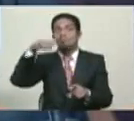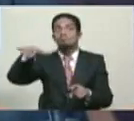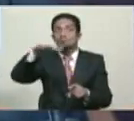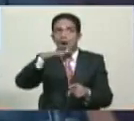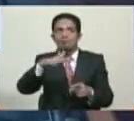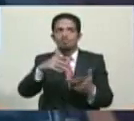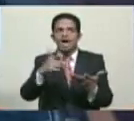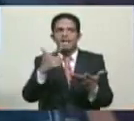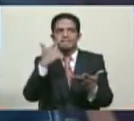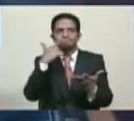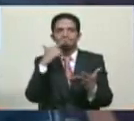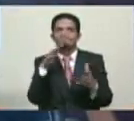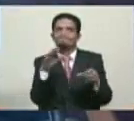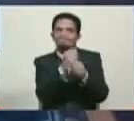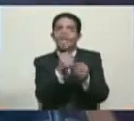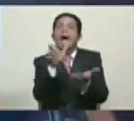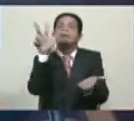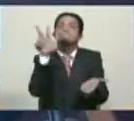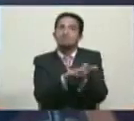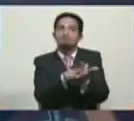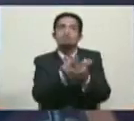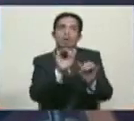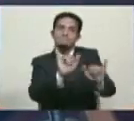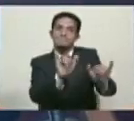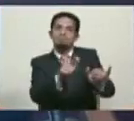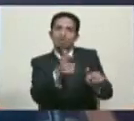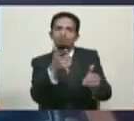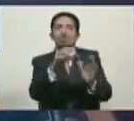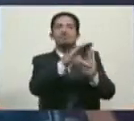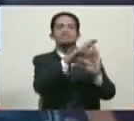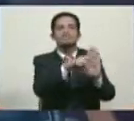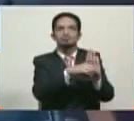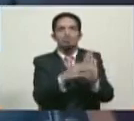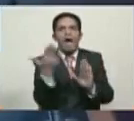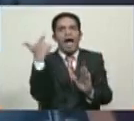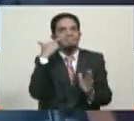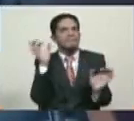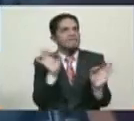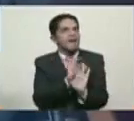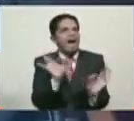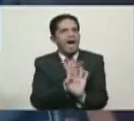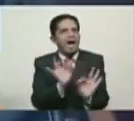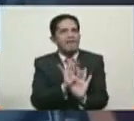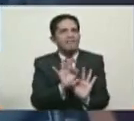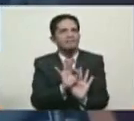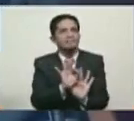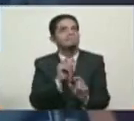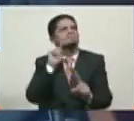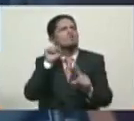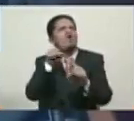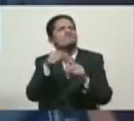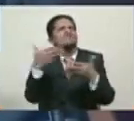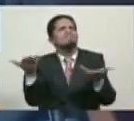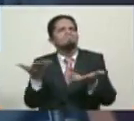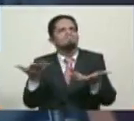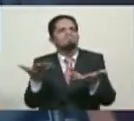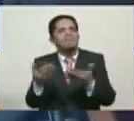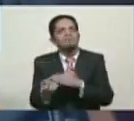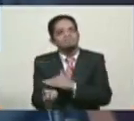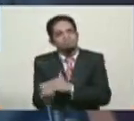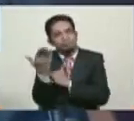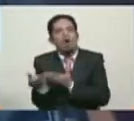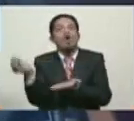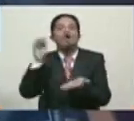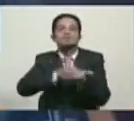se aprobó su propia constitución, inédita para su historia, con un fin supremo: refundar la